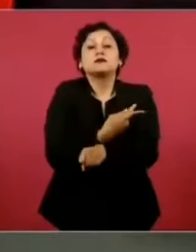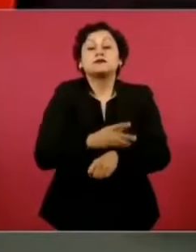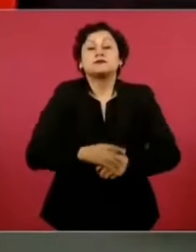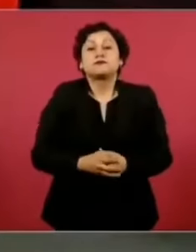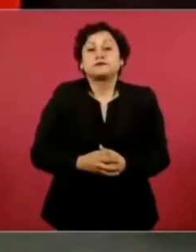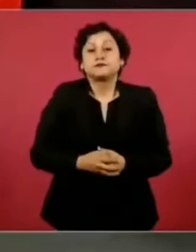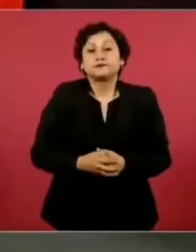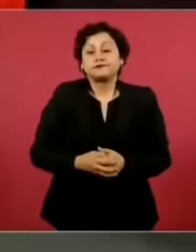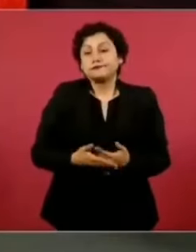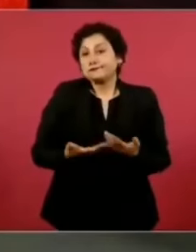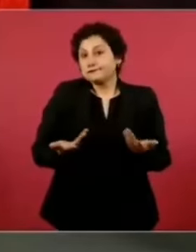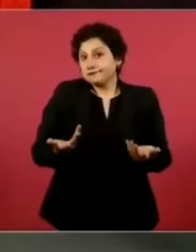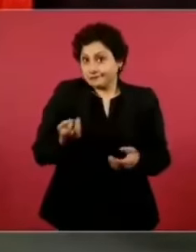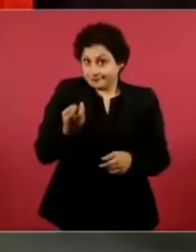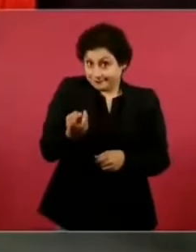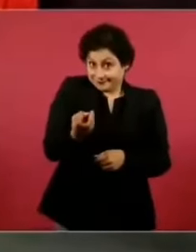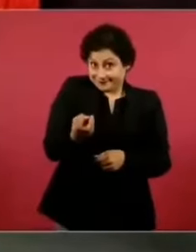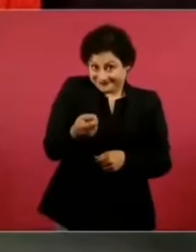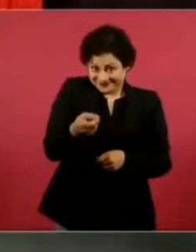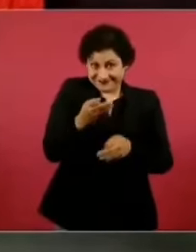no solo